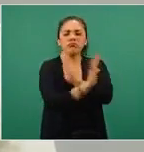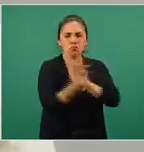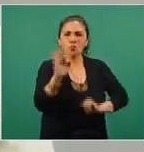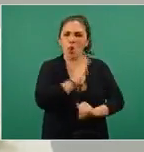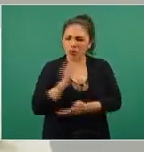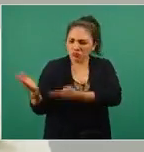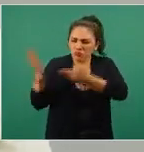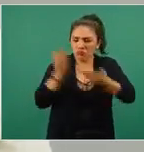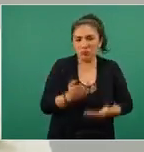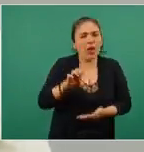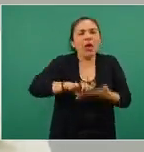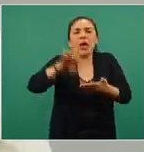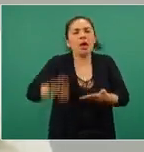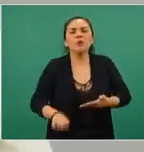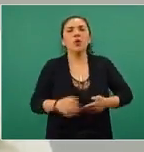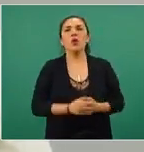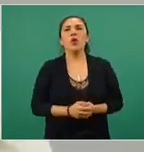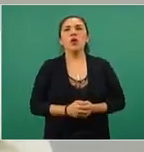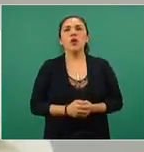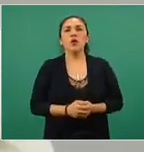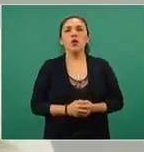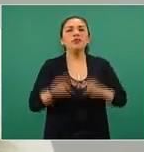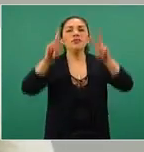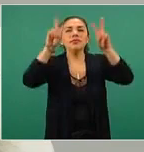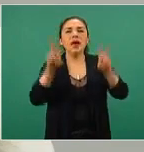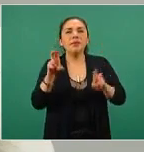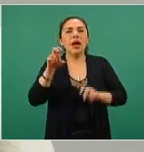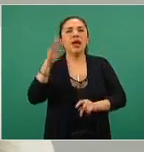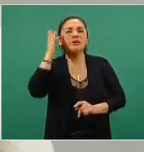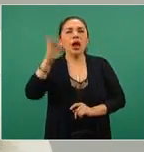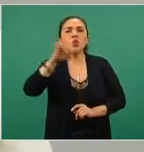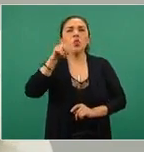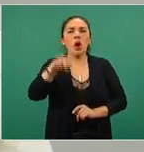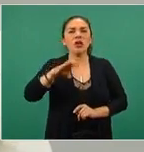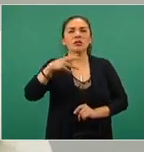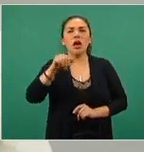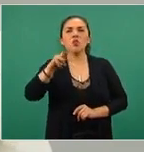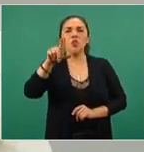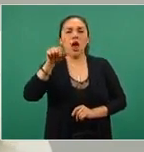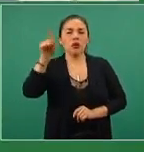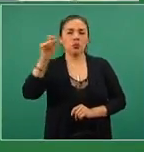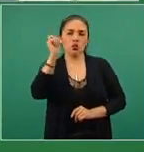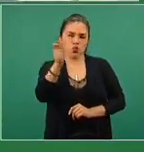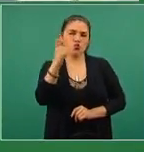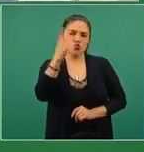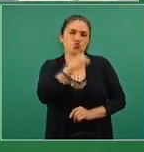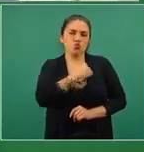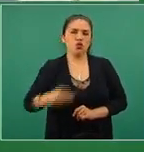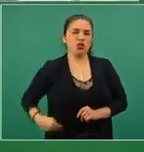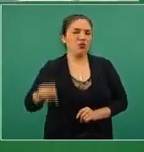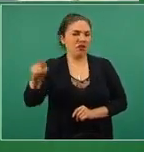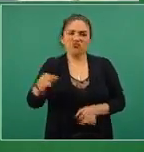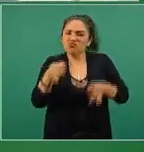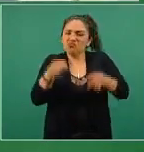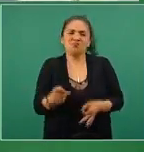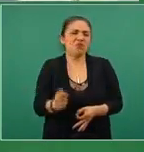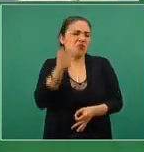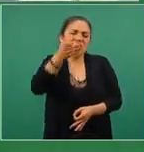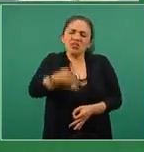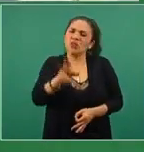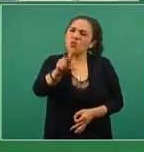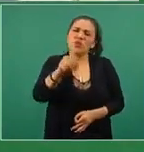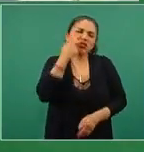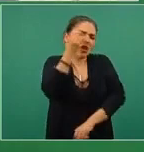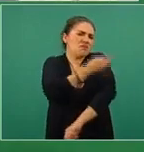venir. Nosotros, por ejemplo, el tema de San Juan Chamula, uno de los municipios que originalmente no había aceptado